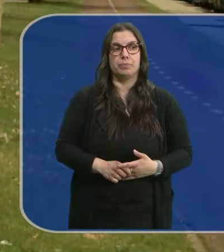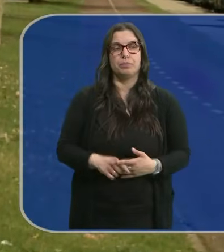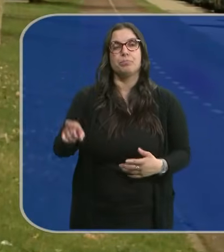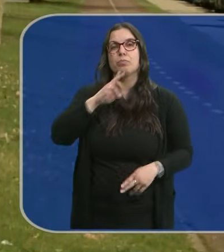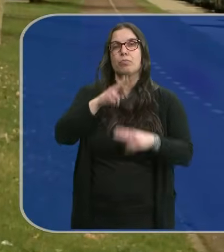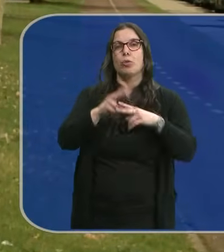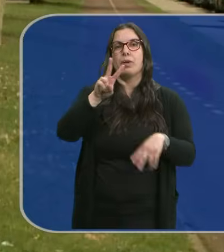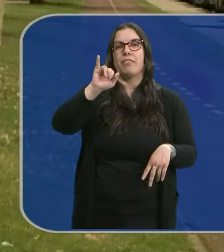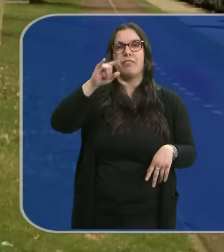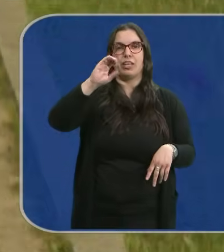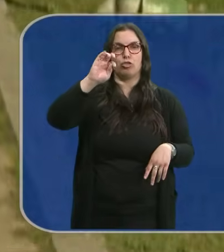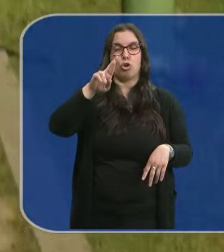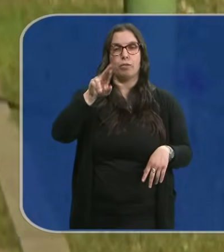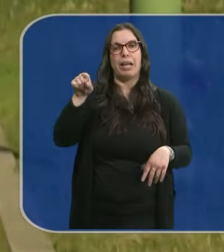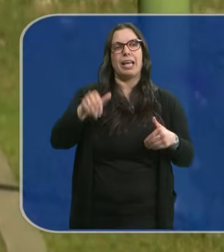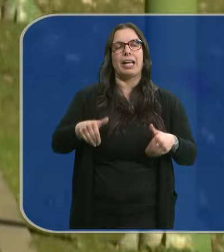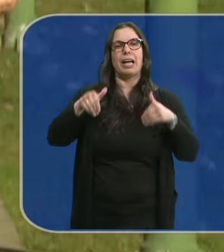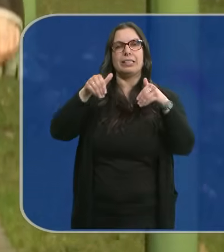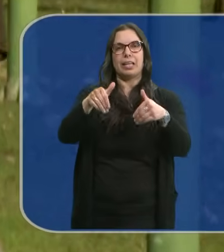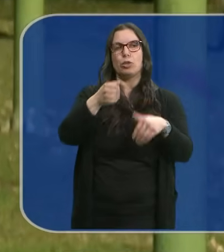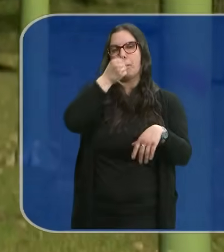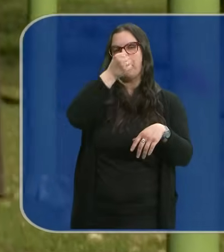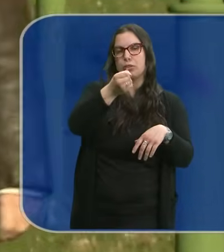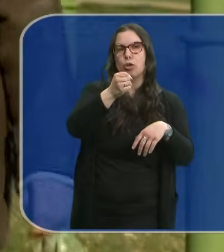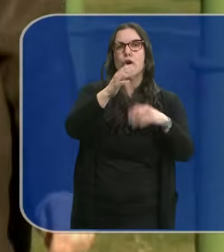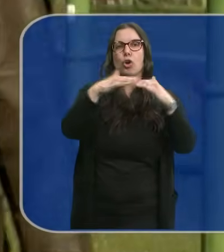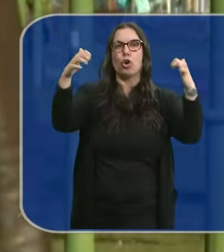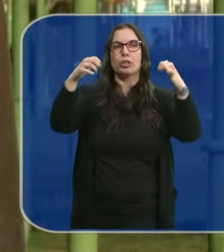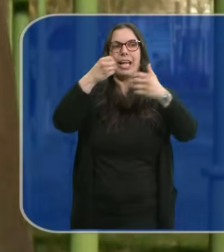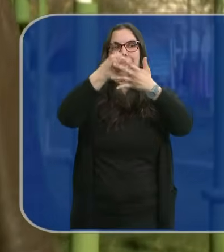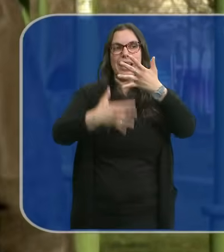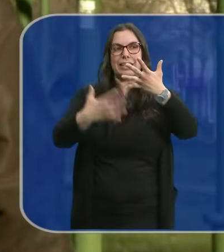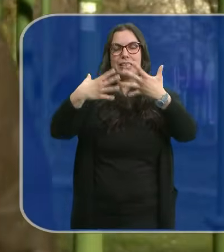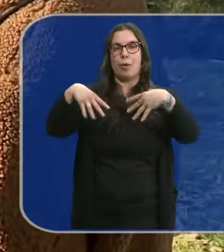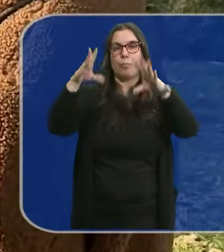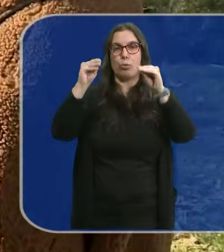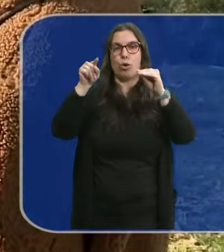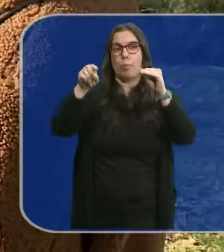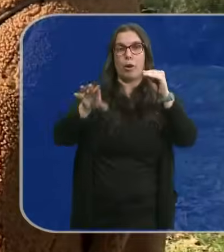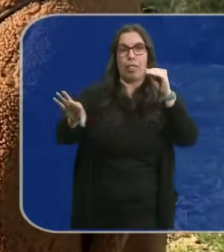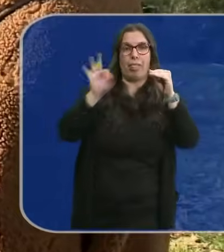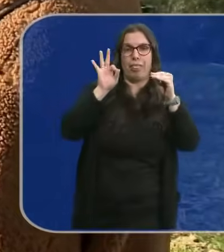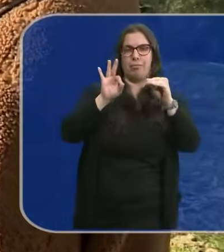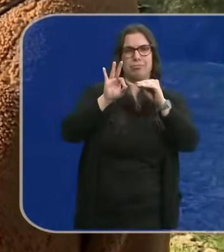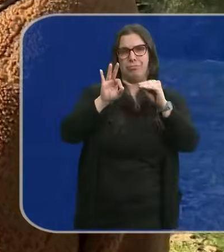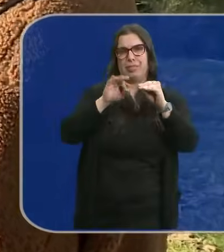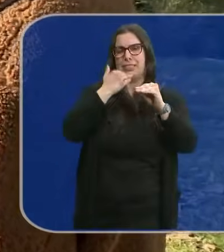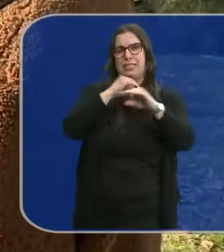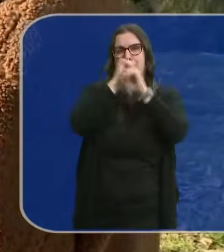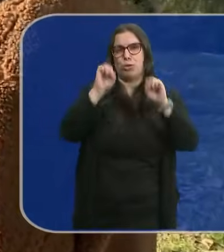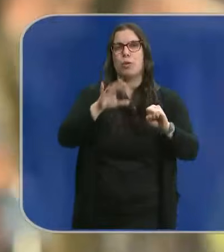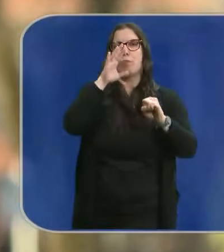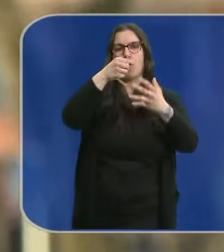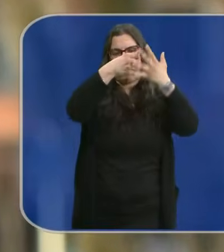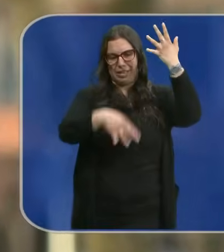Se llama Víctor Urien y es el candidato del PSOE a las Cortes por Burgos con menos opciones de salir, porque ocupa la 11ª